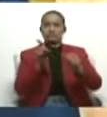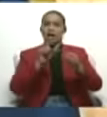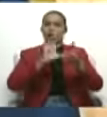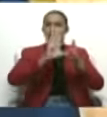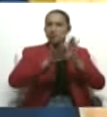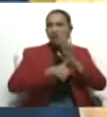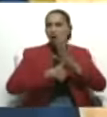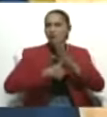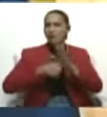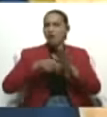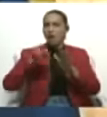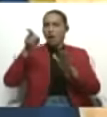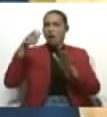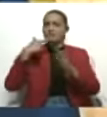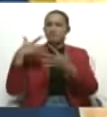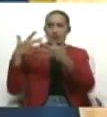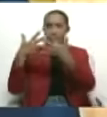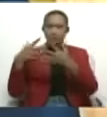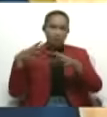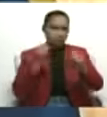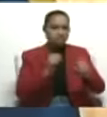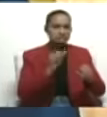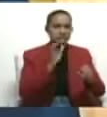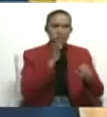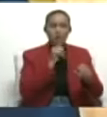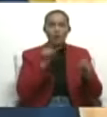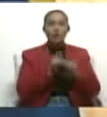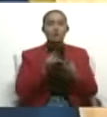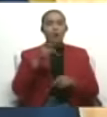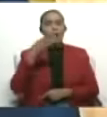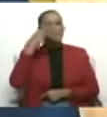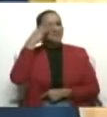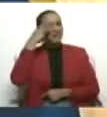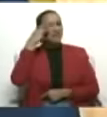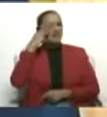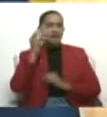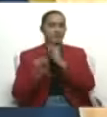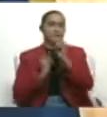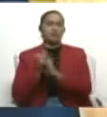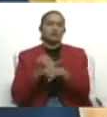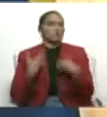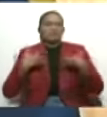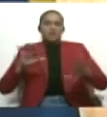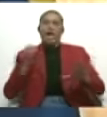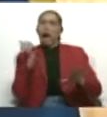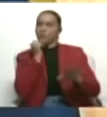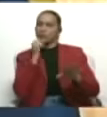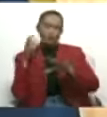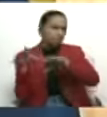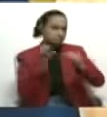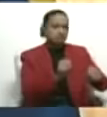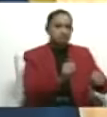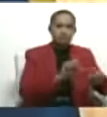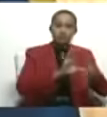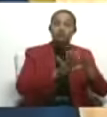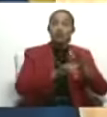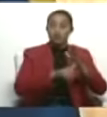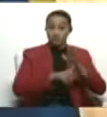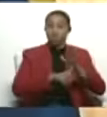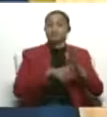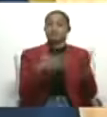avión es un acto de piratería internacional, debo decirlo. Un avión que